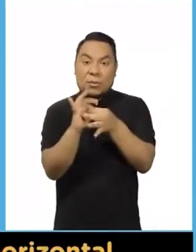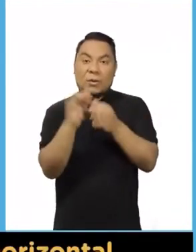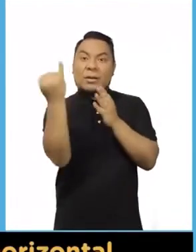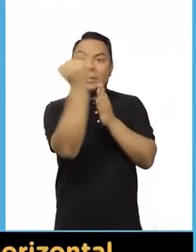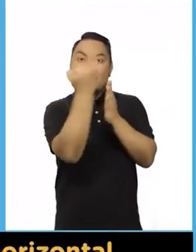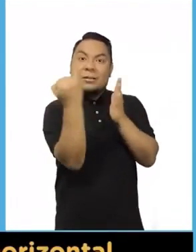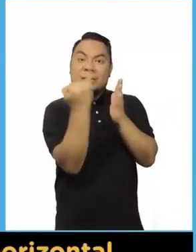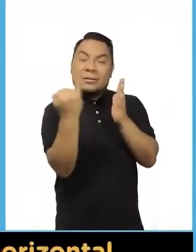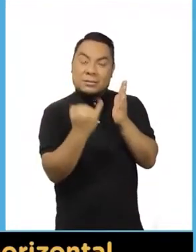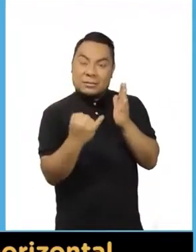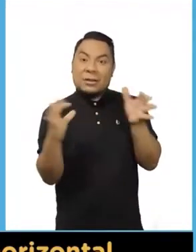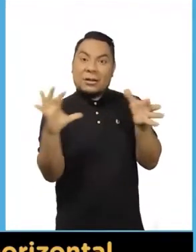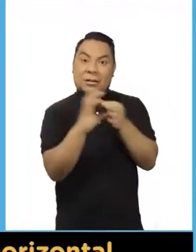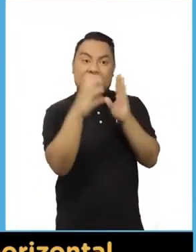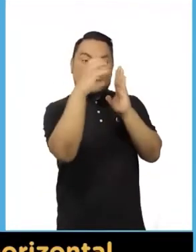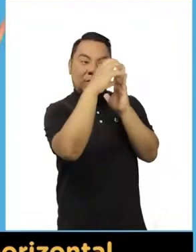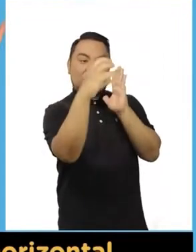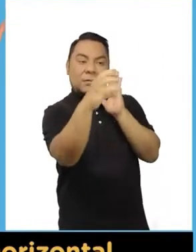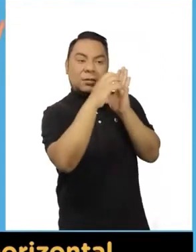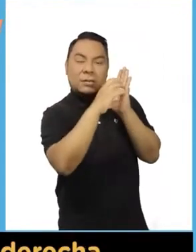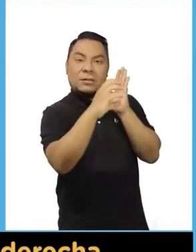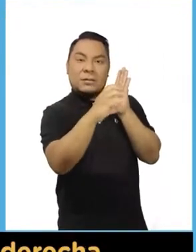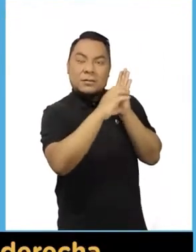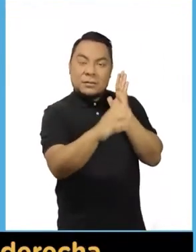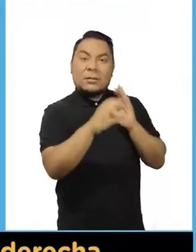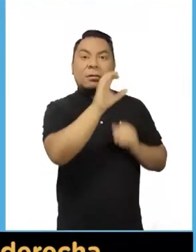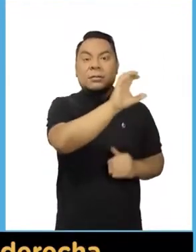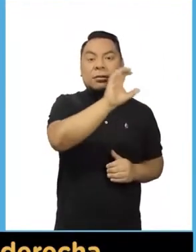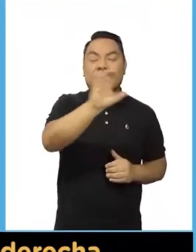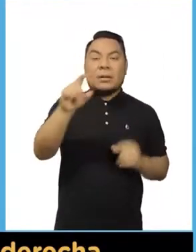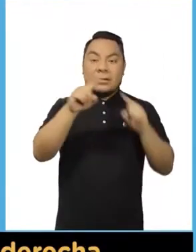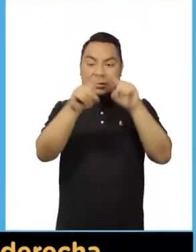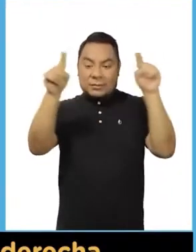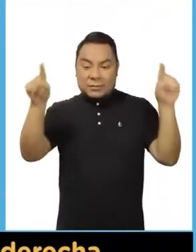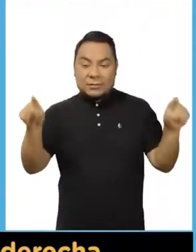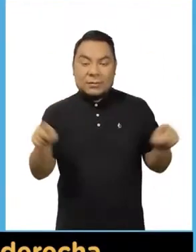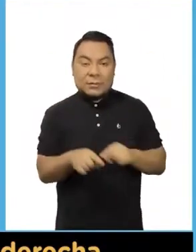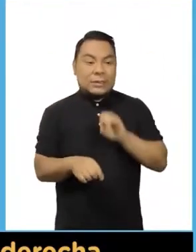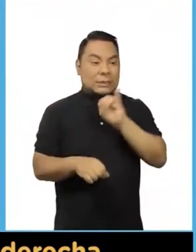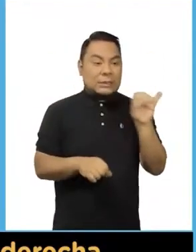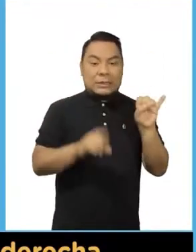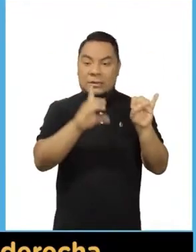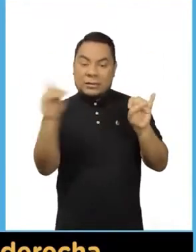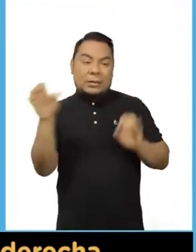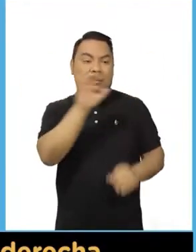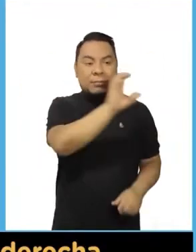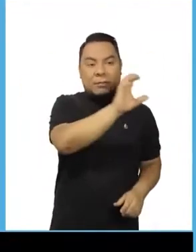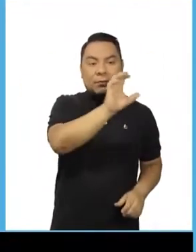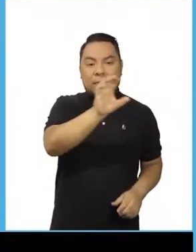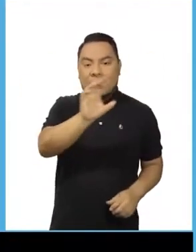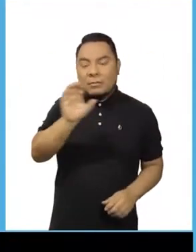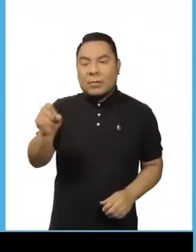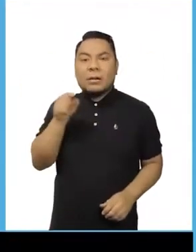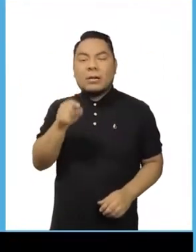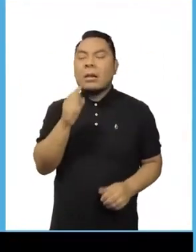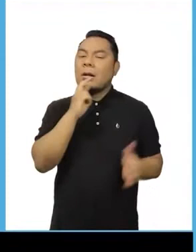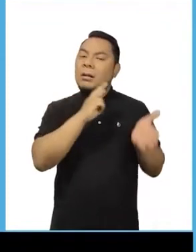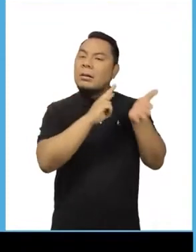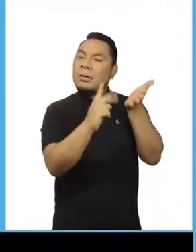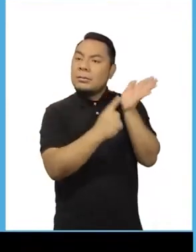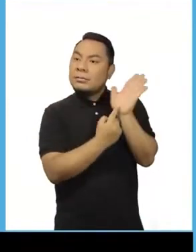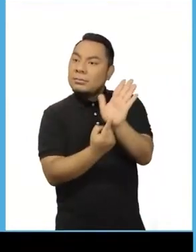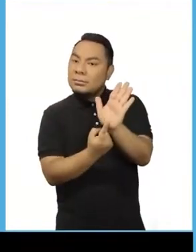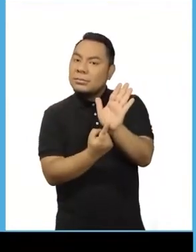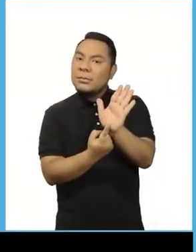unimos estos pictogramas de manera horizontal, colocados en una pizarra de izquierda a derecha, podremos leer